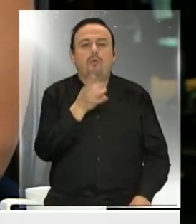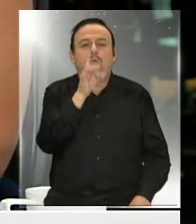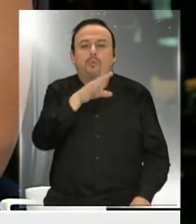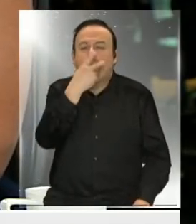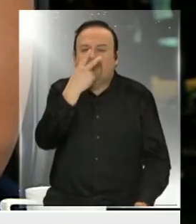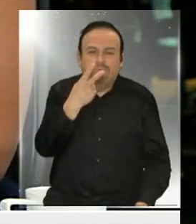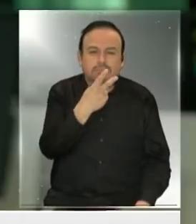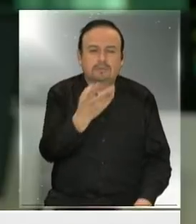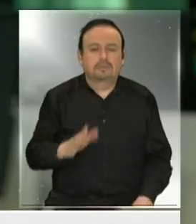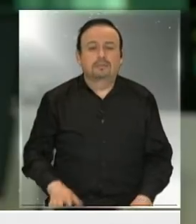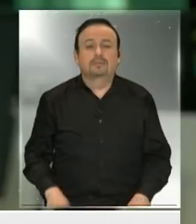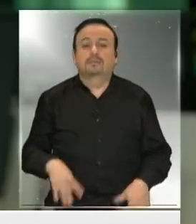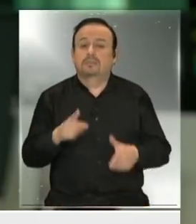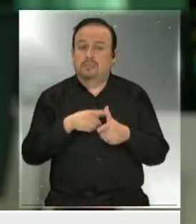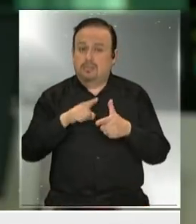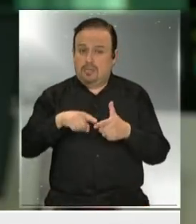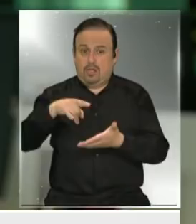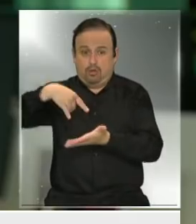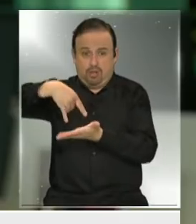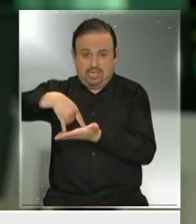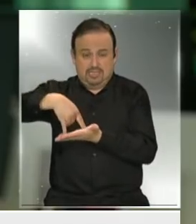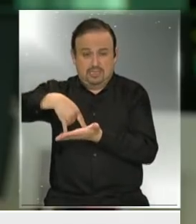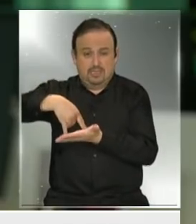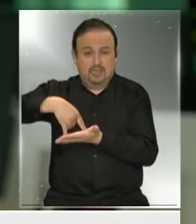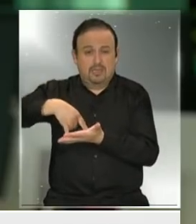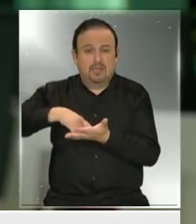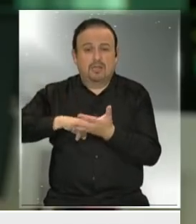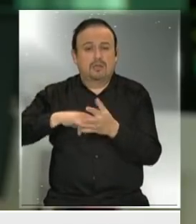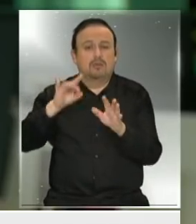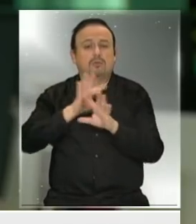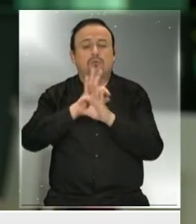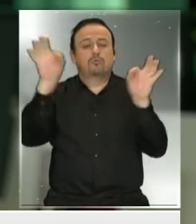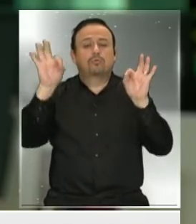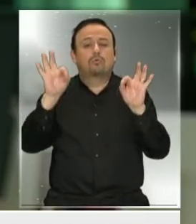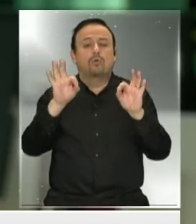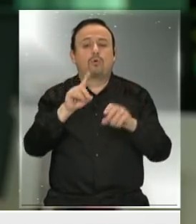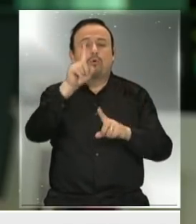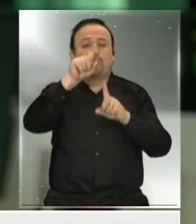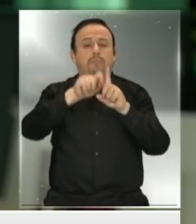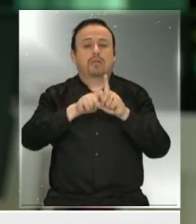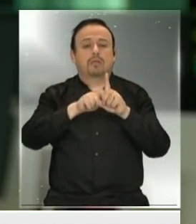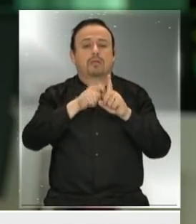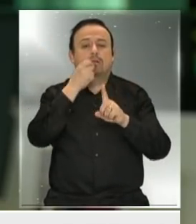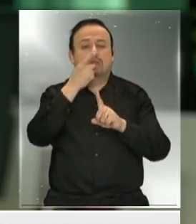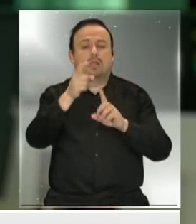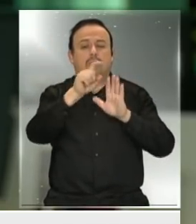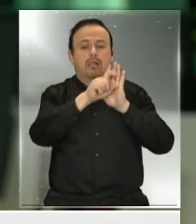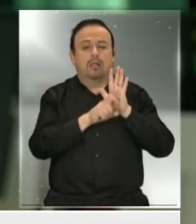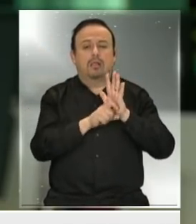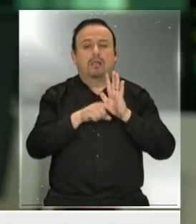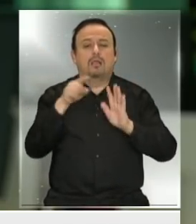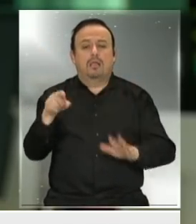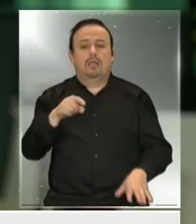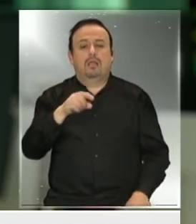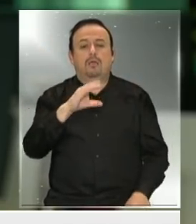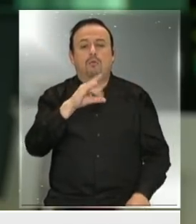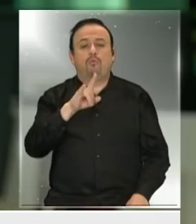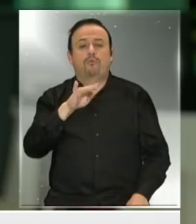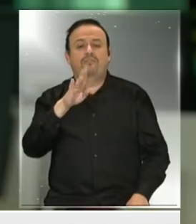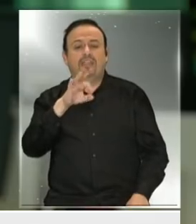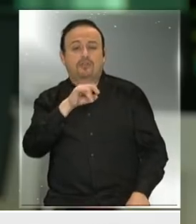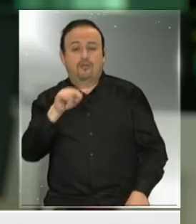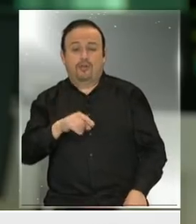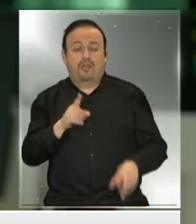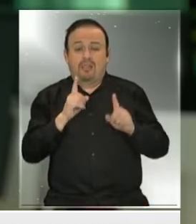médica mirada respecto a lo que es decisión haber en el brazo en el congreso no diríamos el estado ocupados un mes de la acusación constitucional a marcela cubillos hoy diríamos hasta